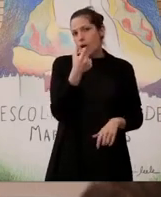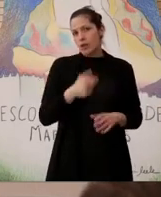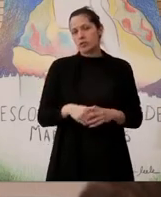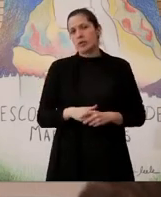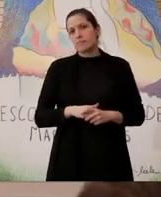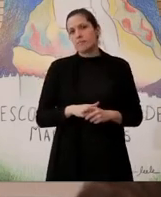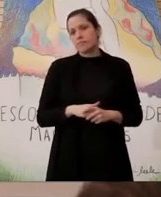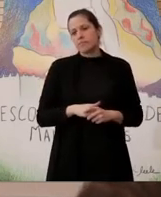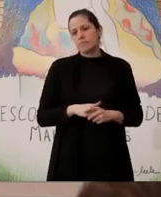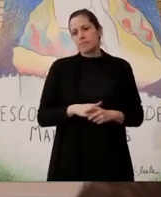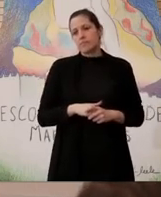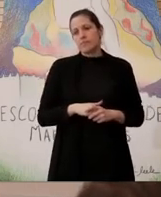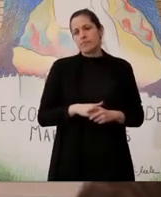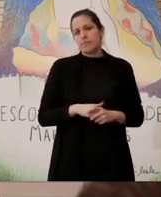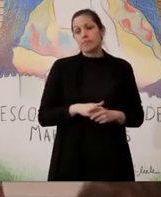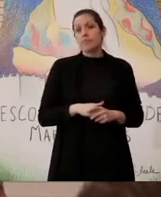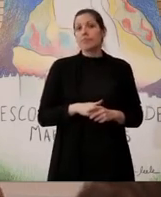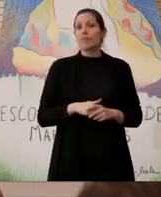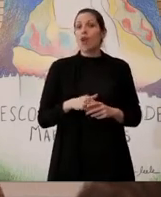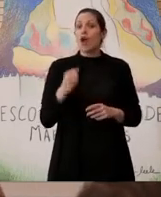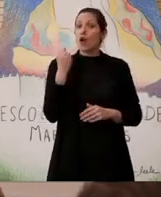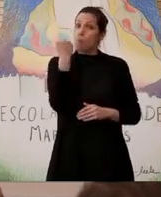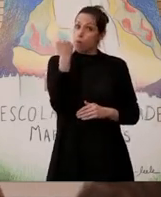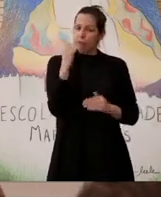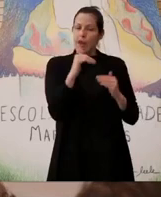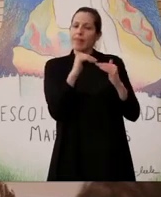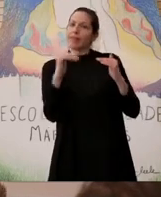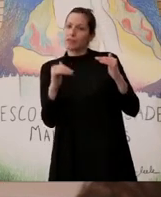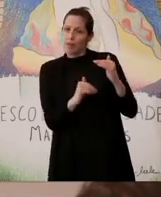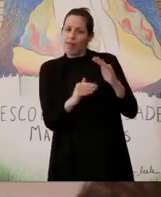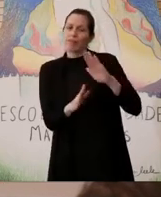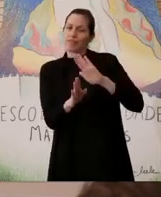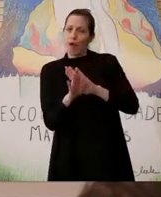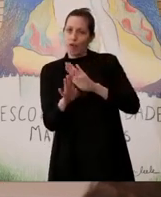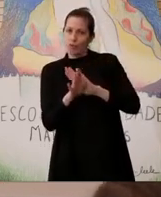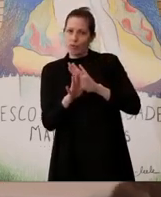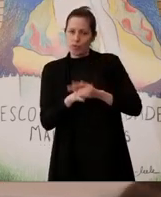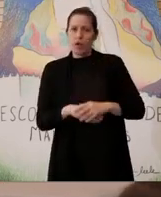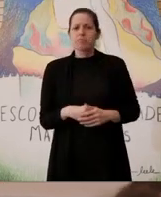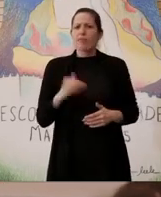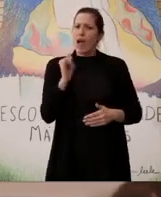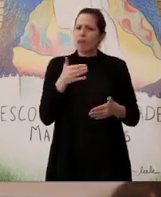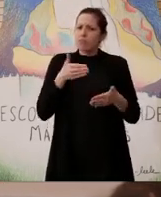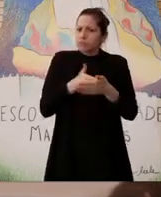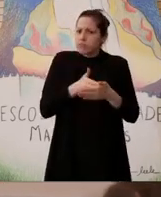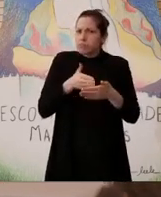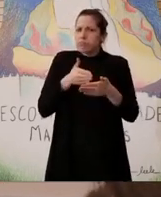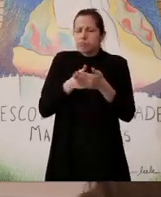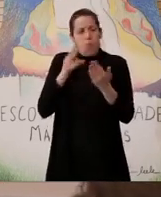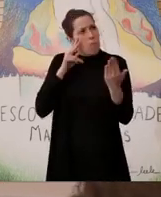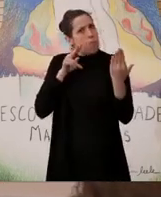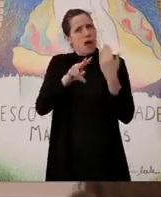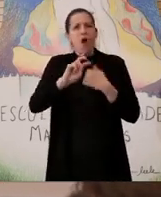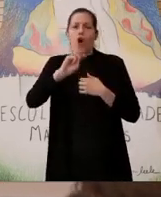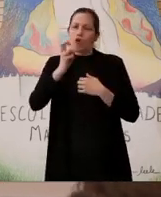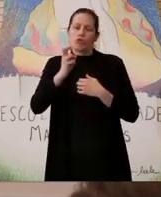explicase que las desigualdades de poder siguen estando ahí pues hay obstáculos visibles e invisibles tendremos punto